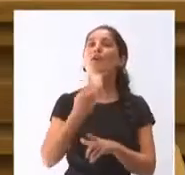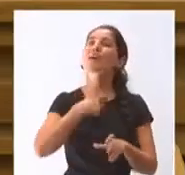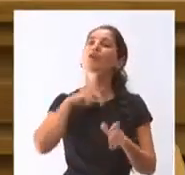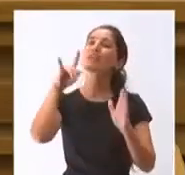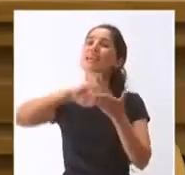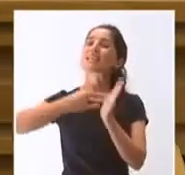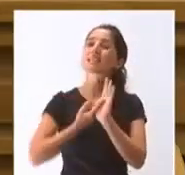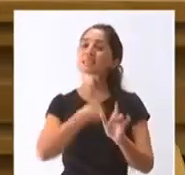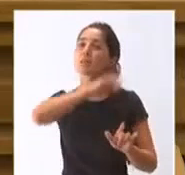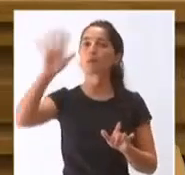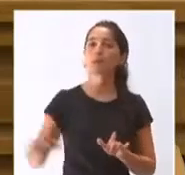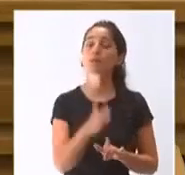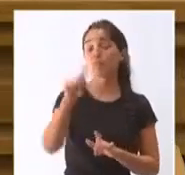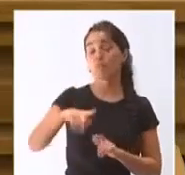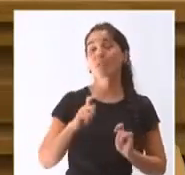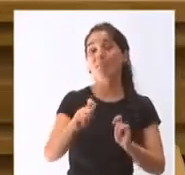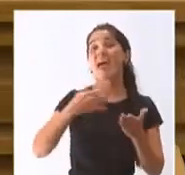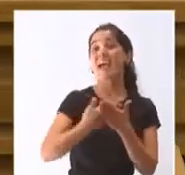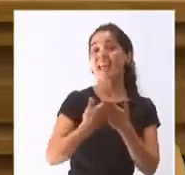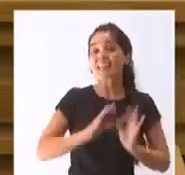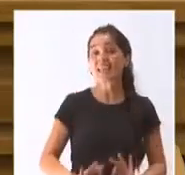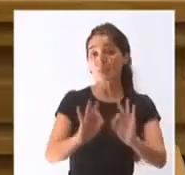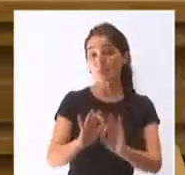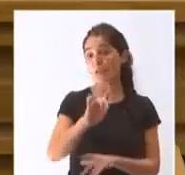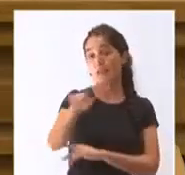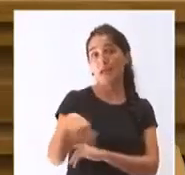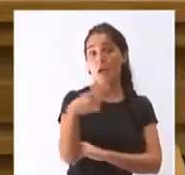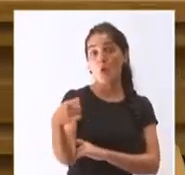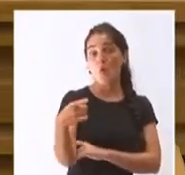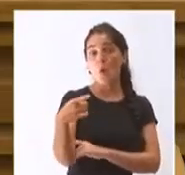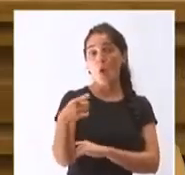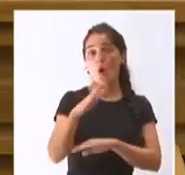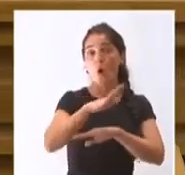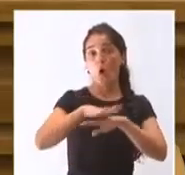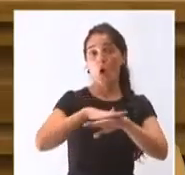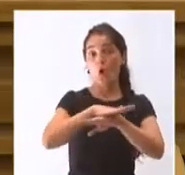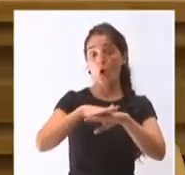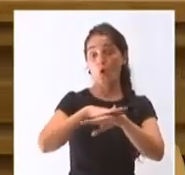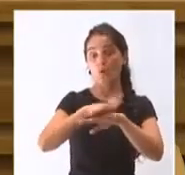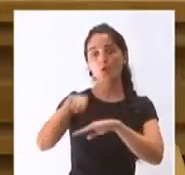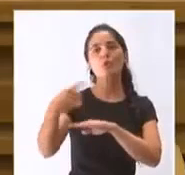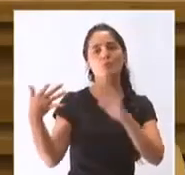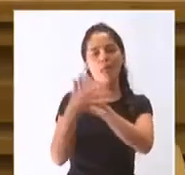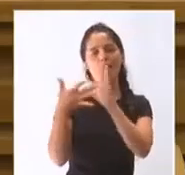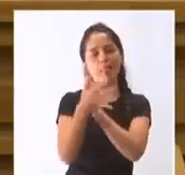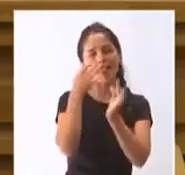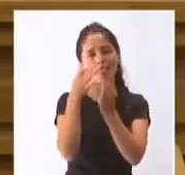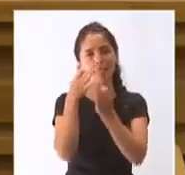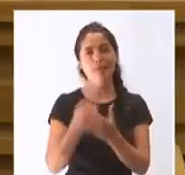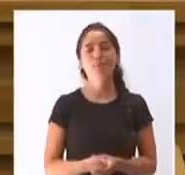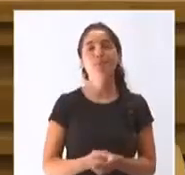especiales que les explicará con detalle el gobierno muy en breve en el primer trimestre del